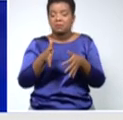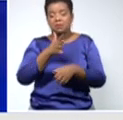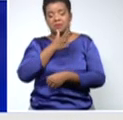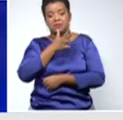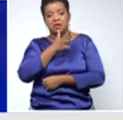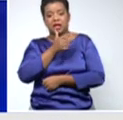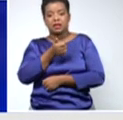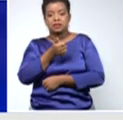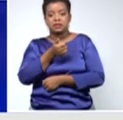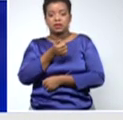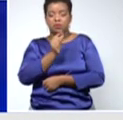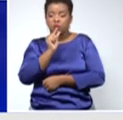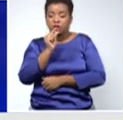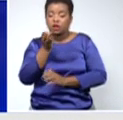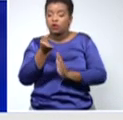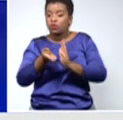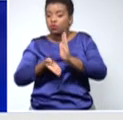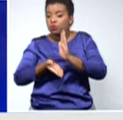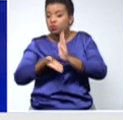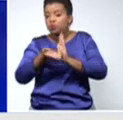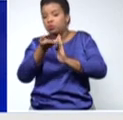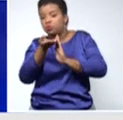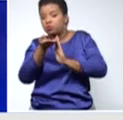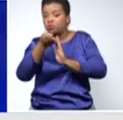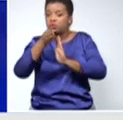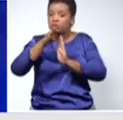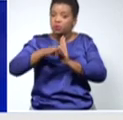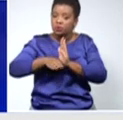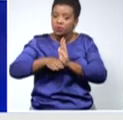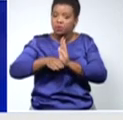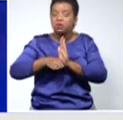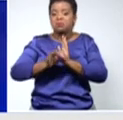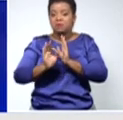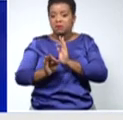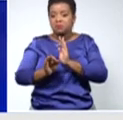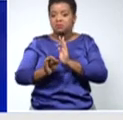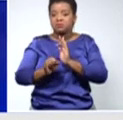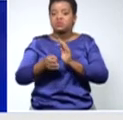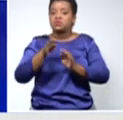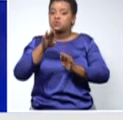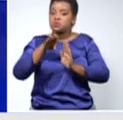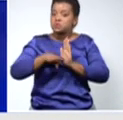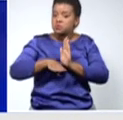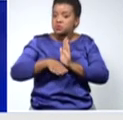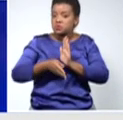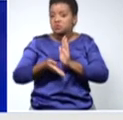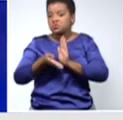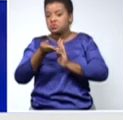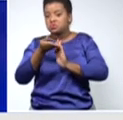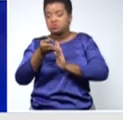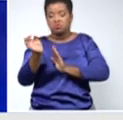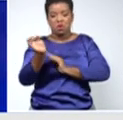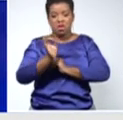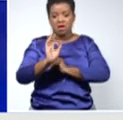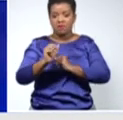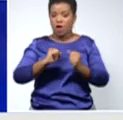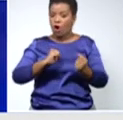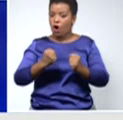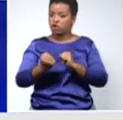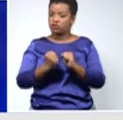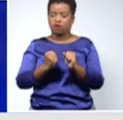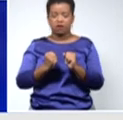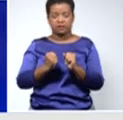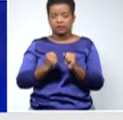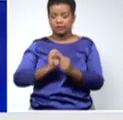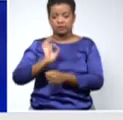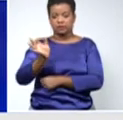por encima, sube, baja, y de todas formas todavía no se aprecia una reducción importante,